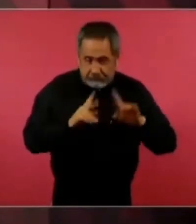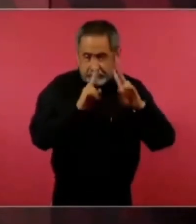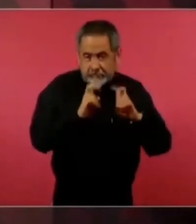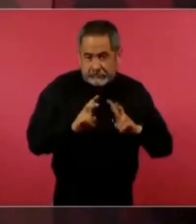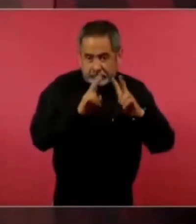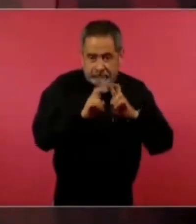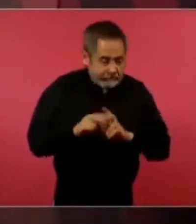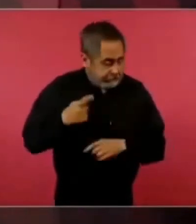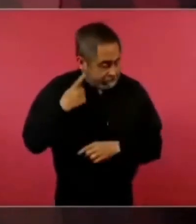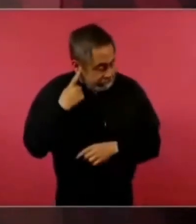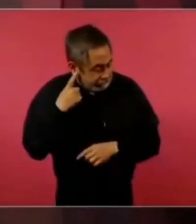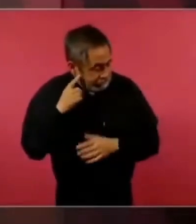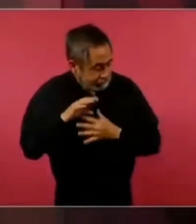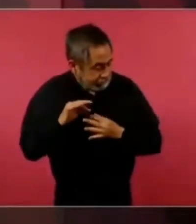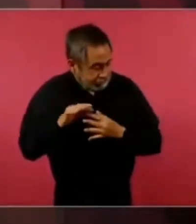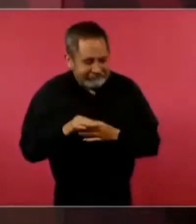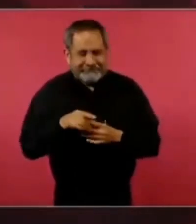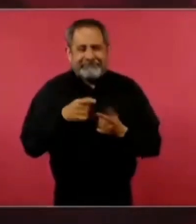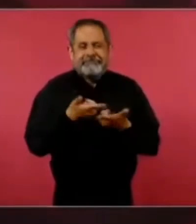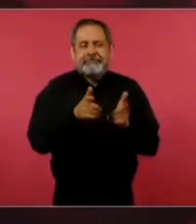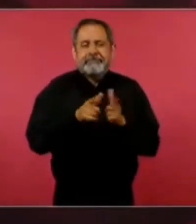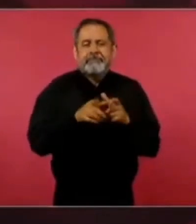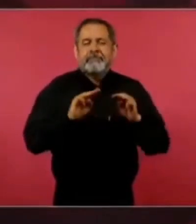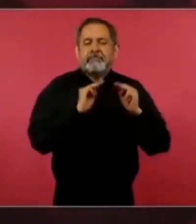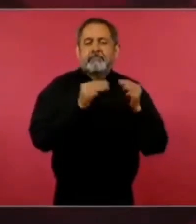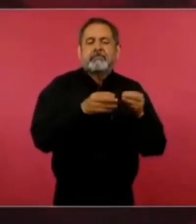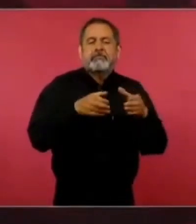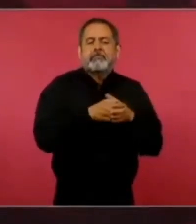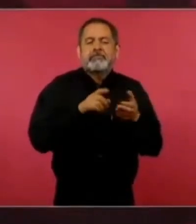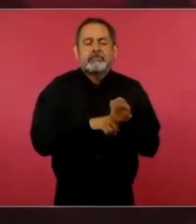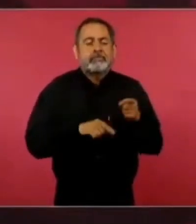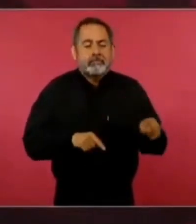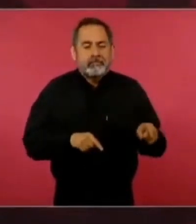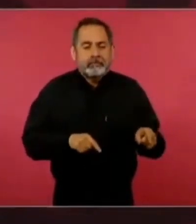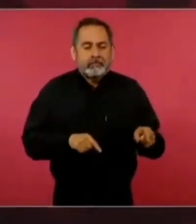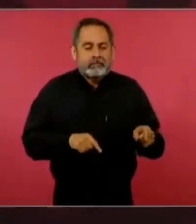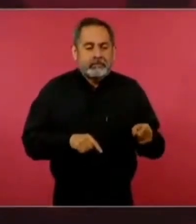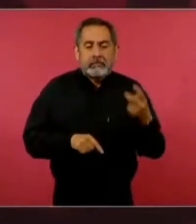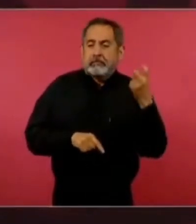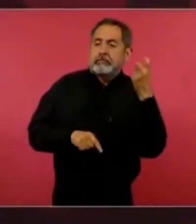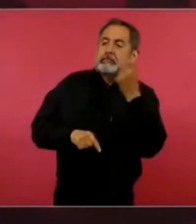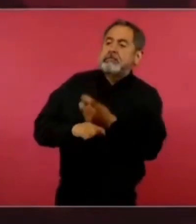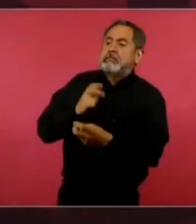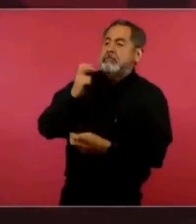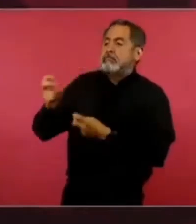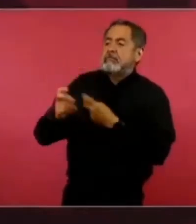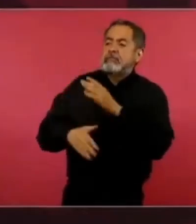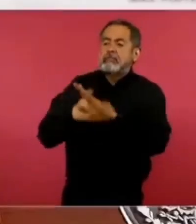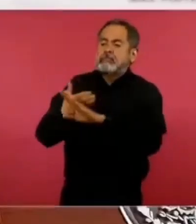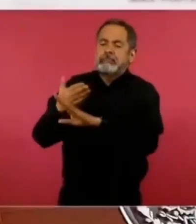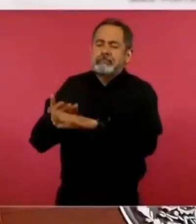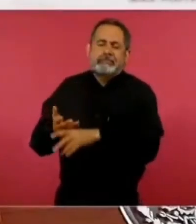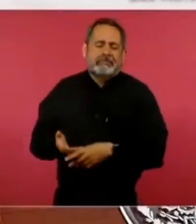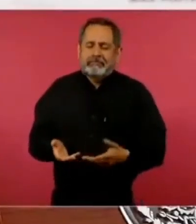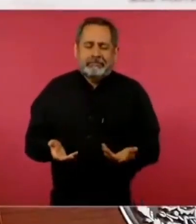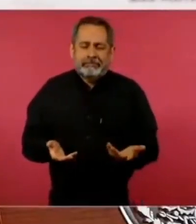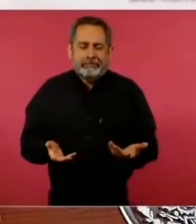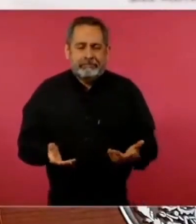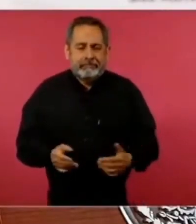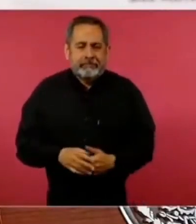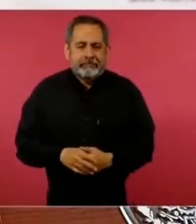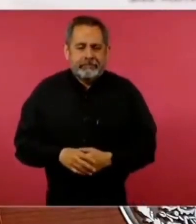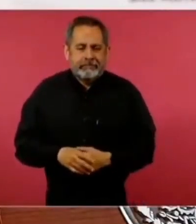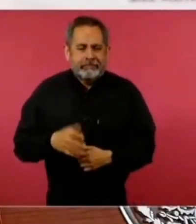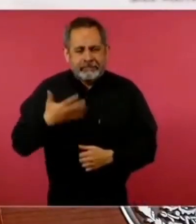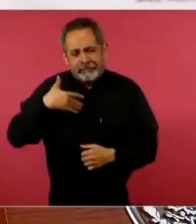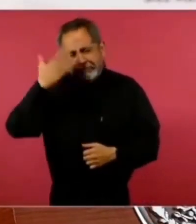a ese grupo de delincuentes, y de ahí vienen acusaciones y todo. ¿Y saben